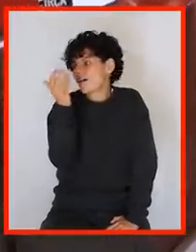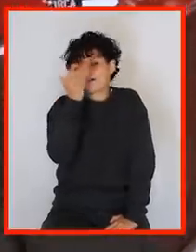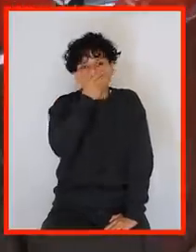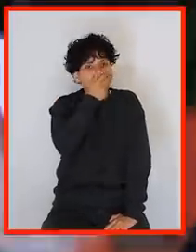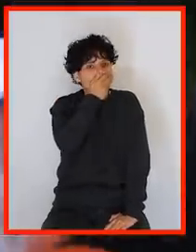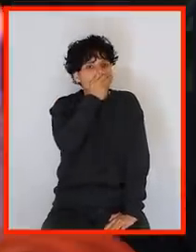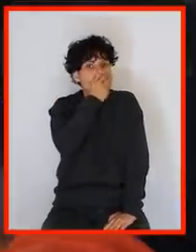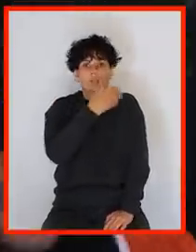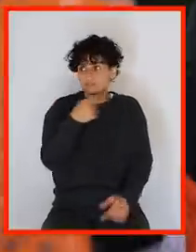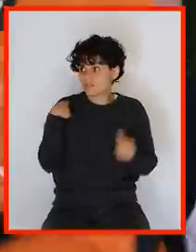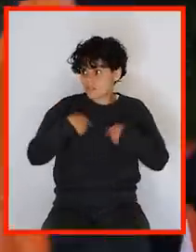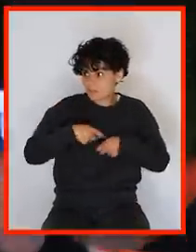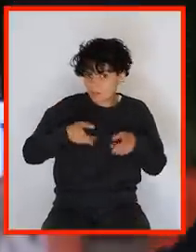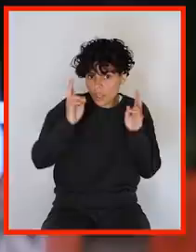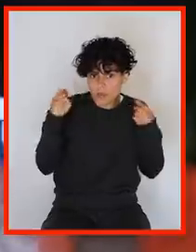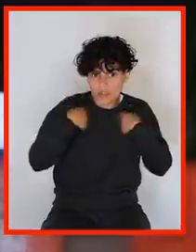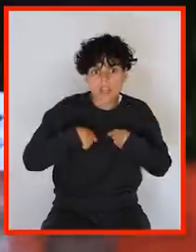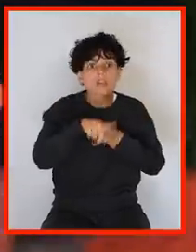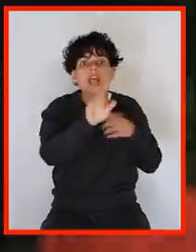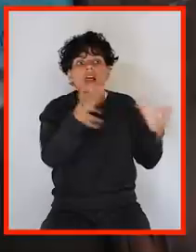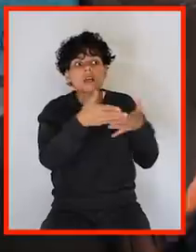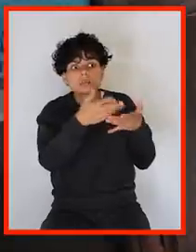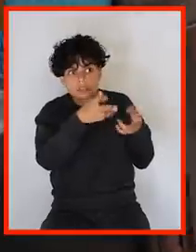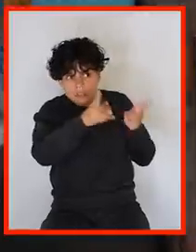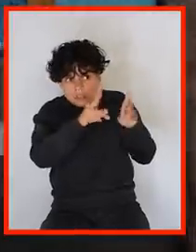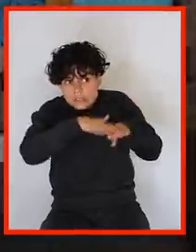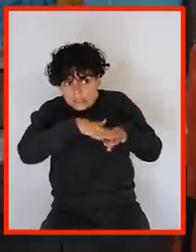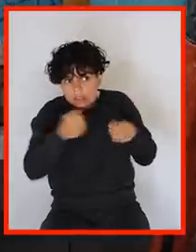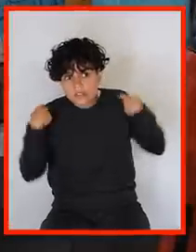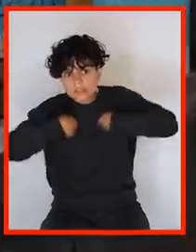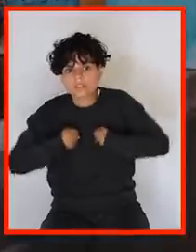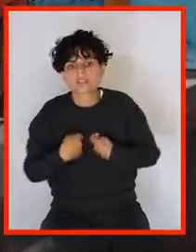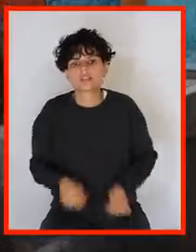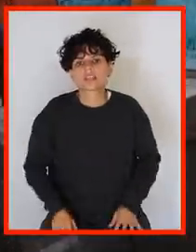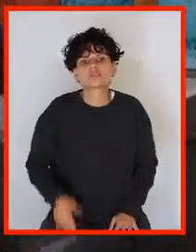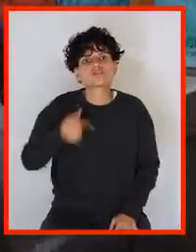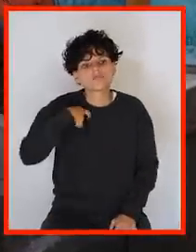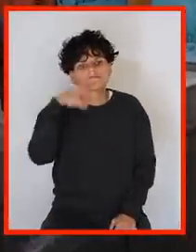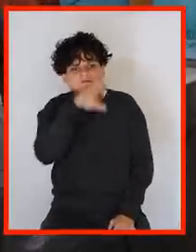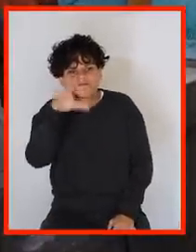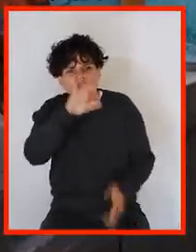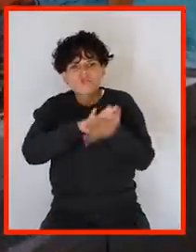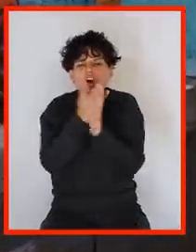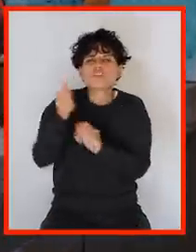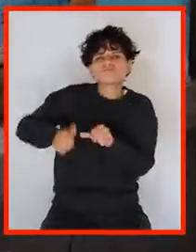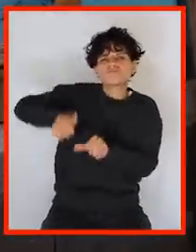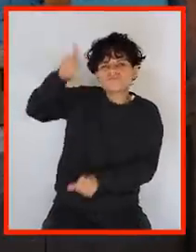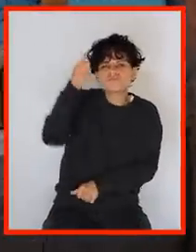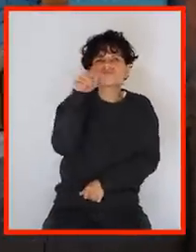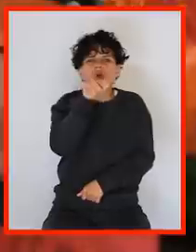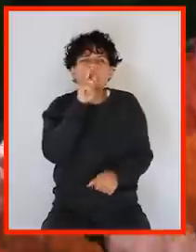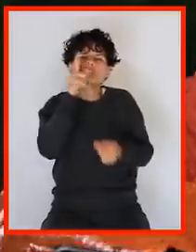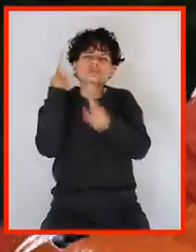No. ¿Me la puedo poner o no? ¿Qué dice el equipo? ¿Me la puedo poner o no? Puta, investigué tu altura por internet. ¿En